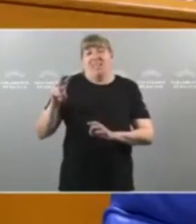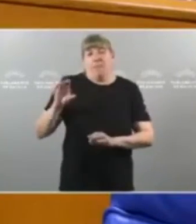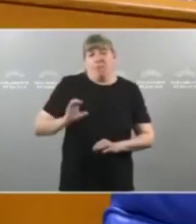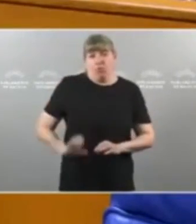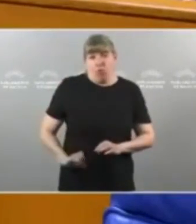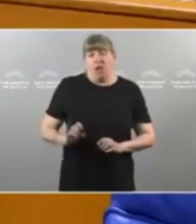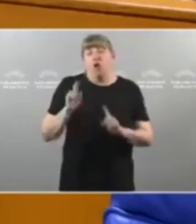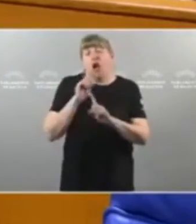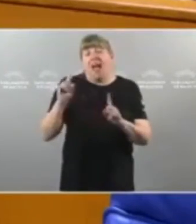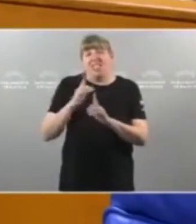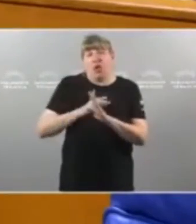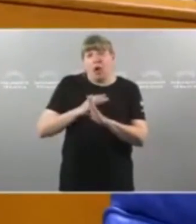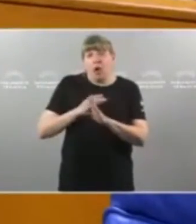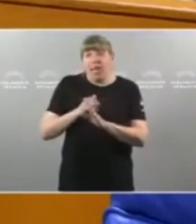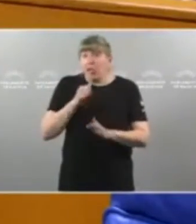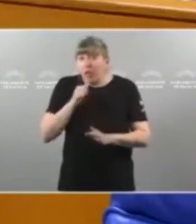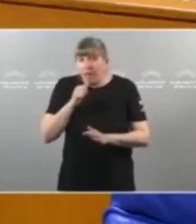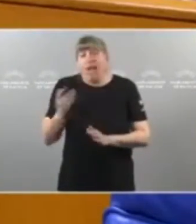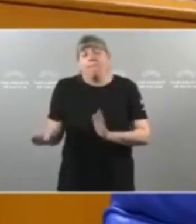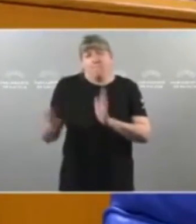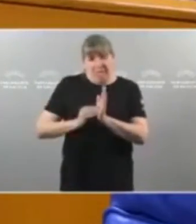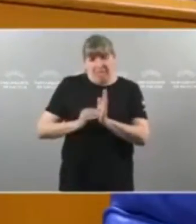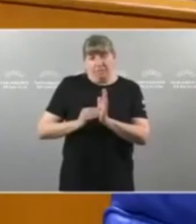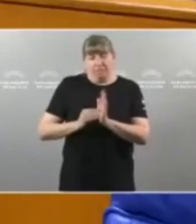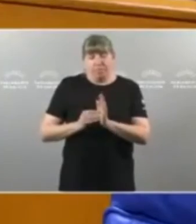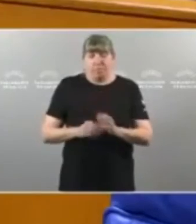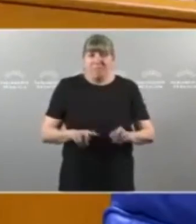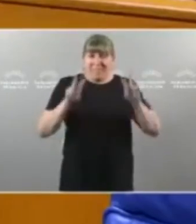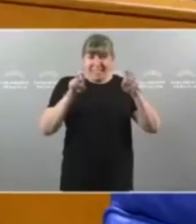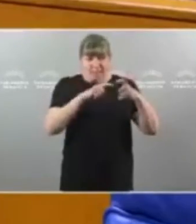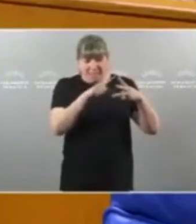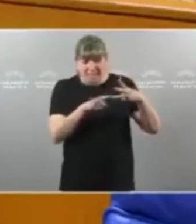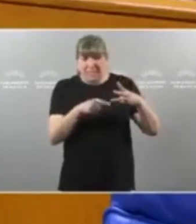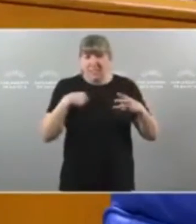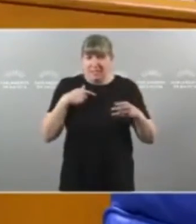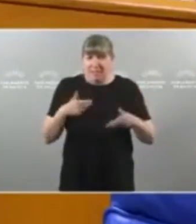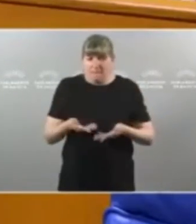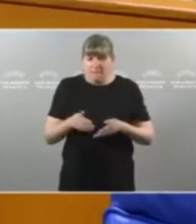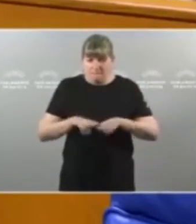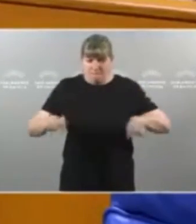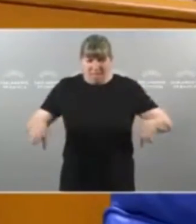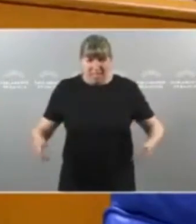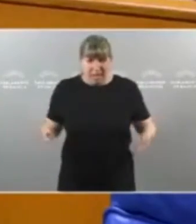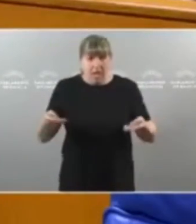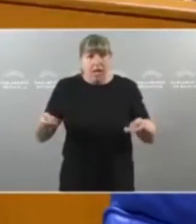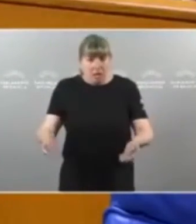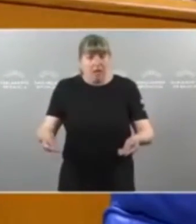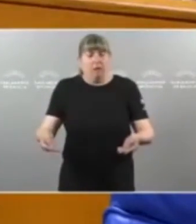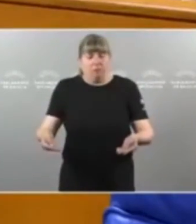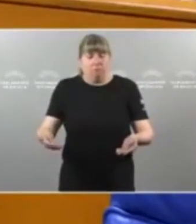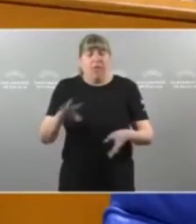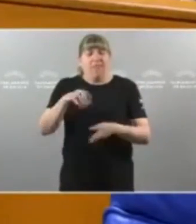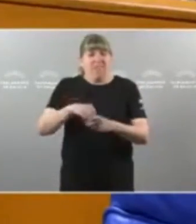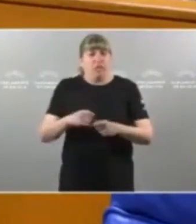aquellas categorías que no teñen a día de hoy ese tema se fueron puestos en privada mesa por la solución sindical es que actualmente están en Mesa sectorial